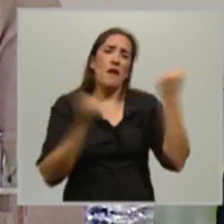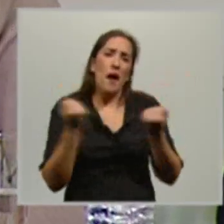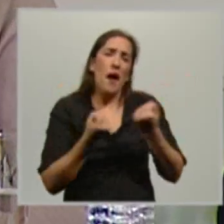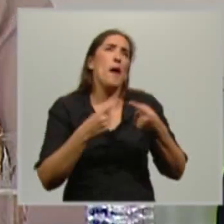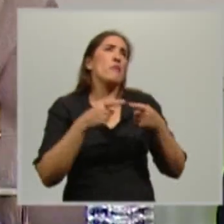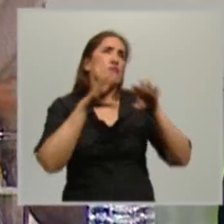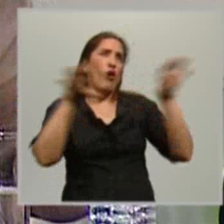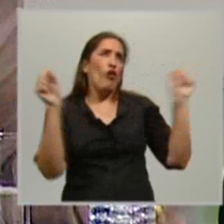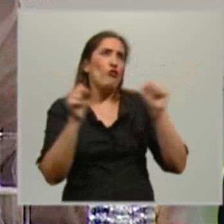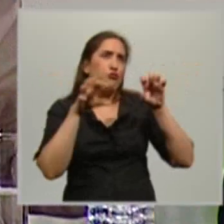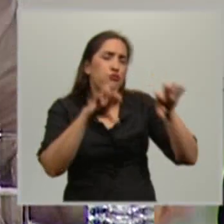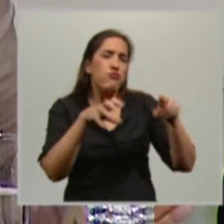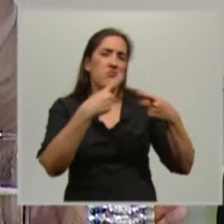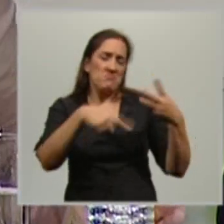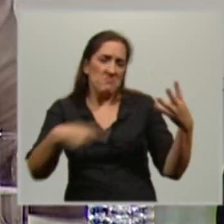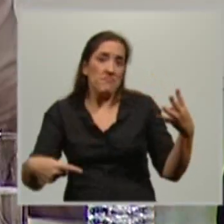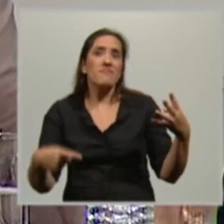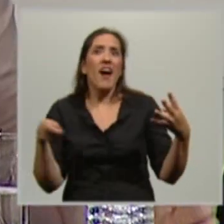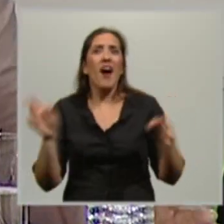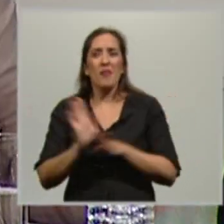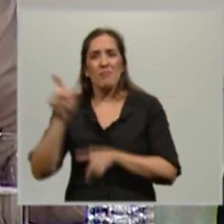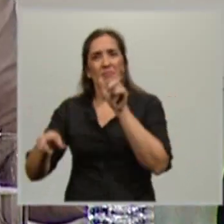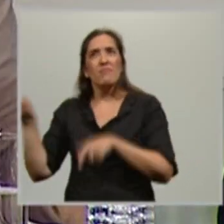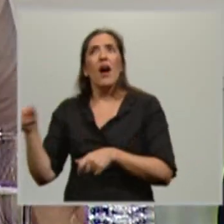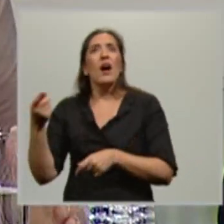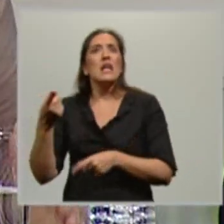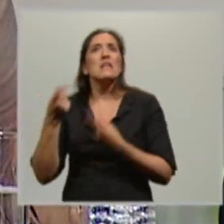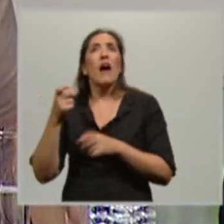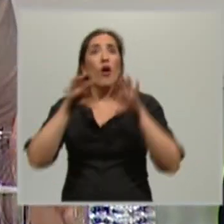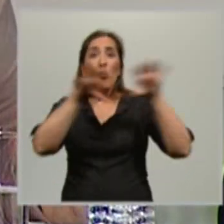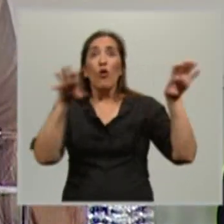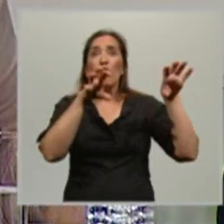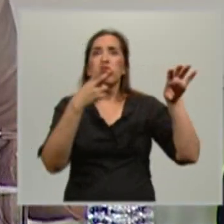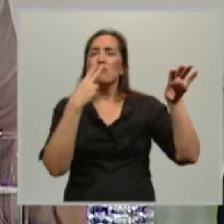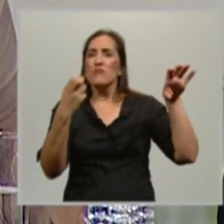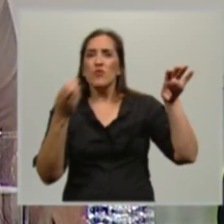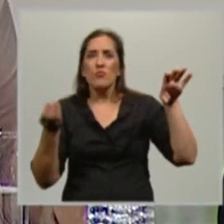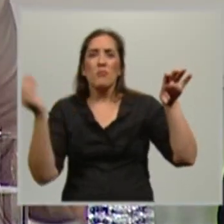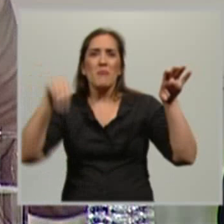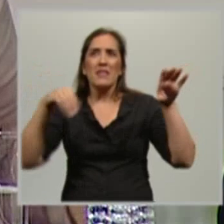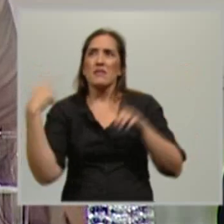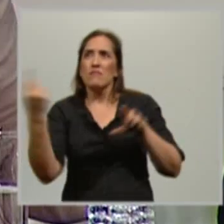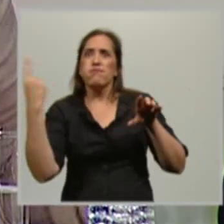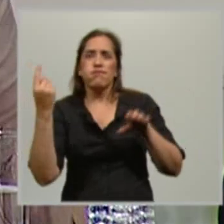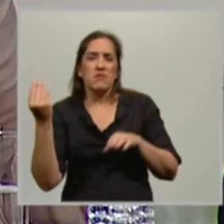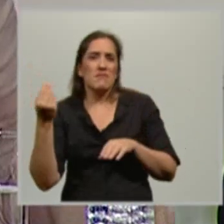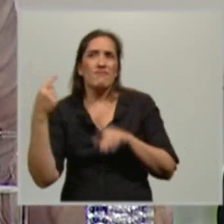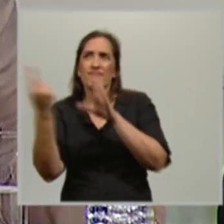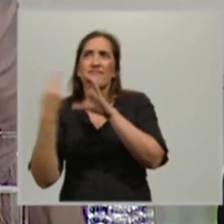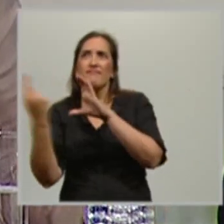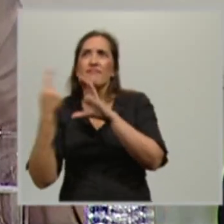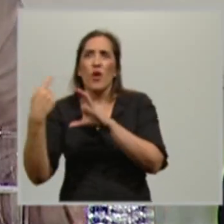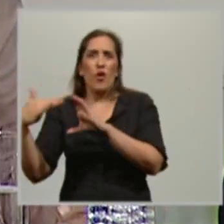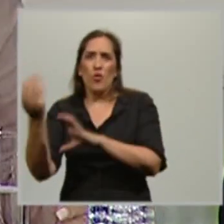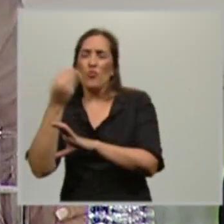en fin, todo eso fue aumentando también el consumo de energía a un ritmo de 9 a 10% por